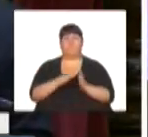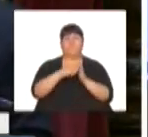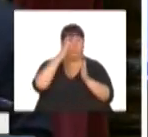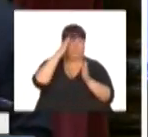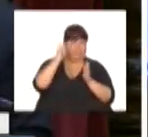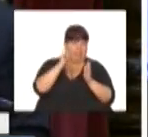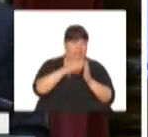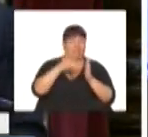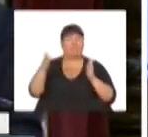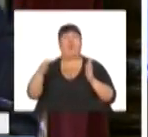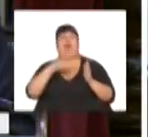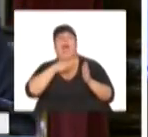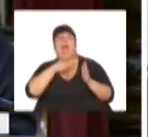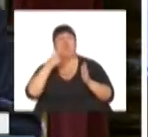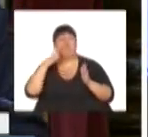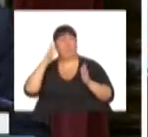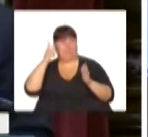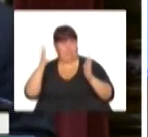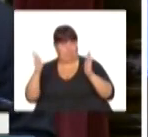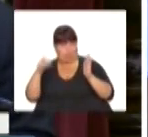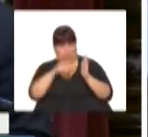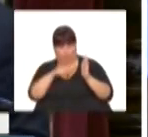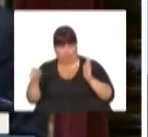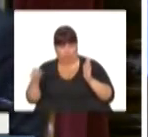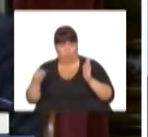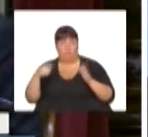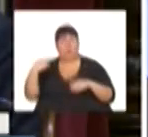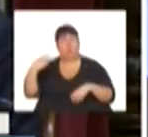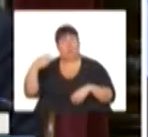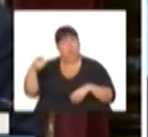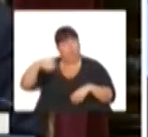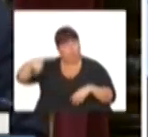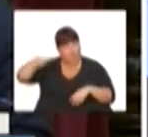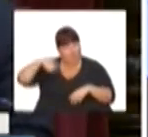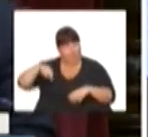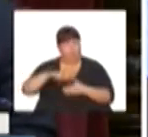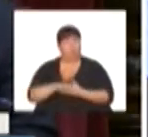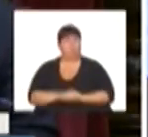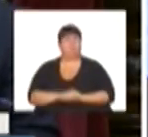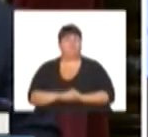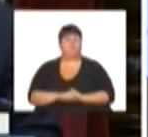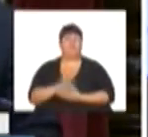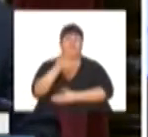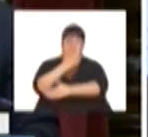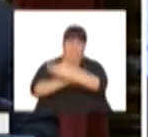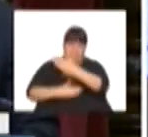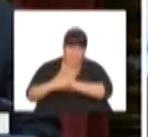parece, digamos, yo debo ser de los pocos, y creo que vos también,